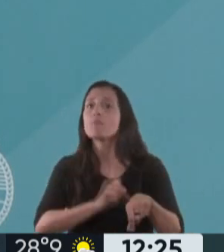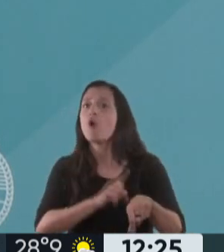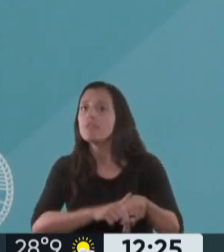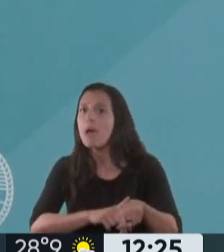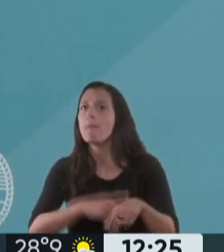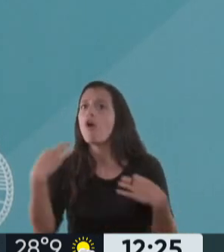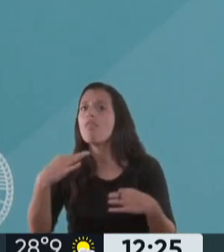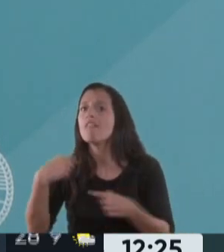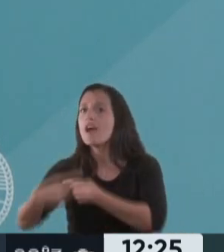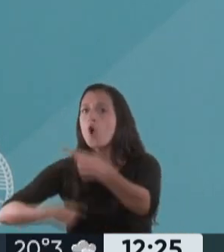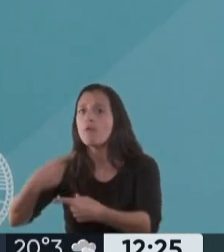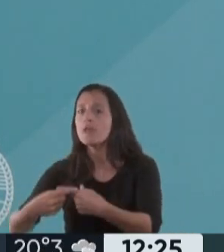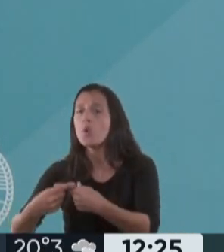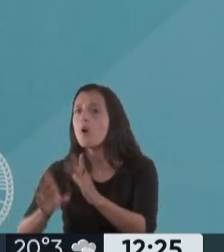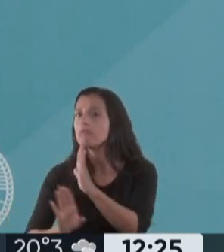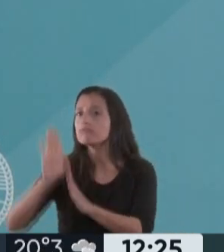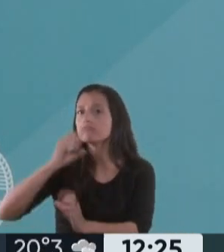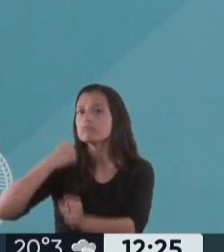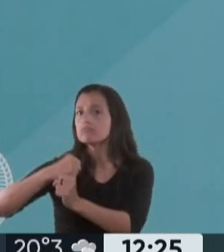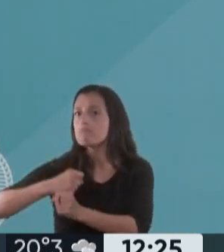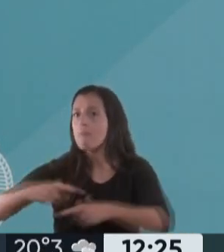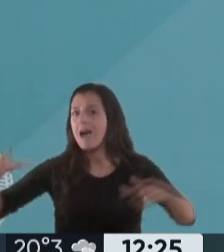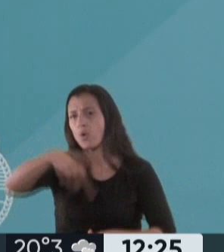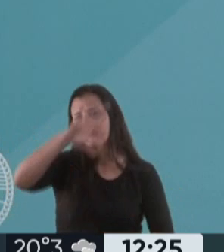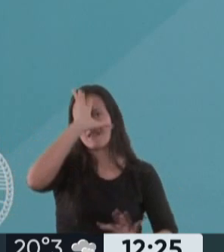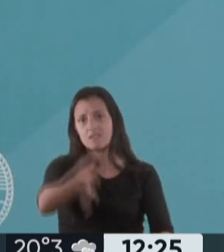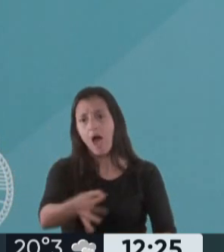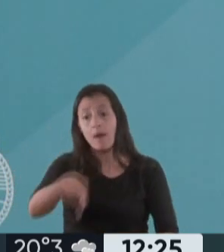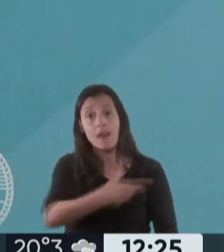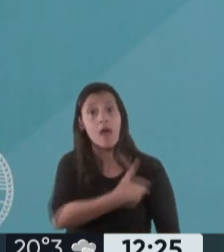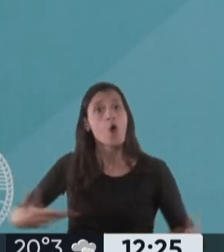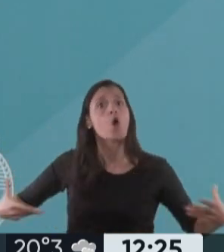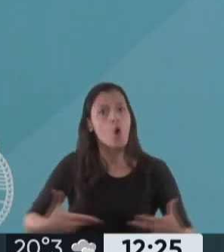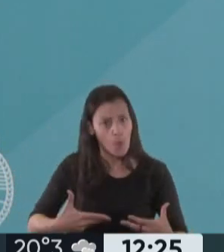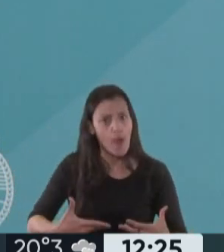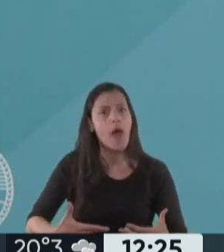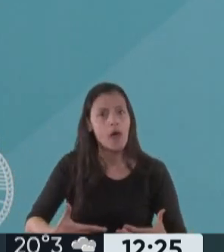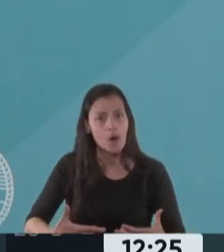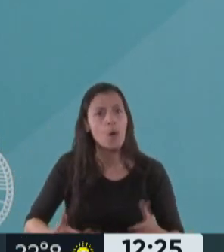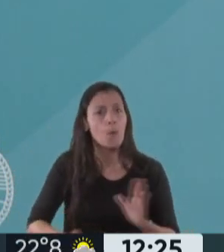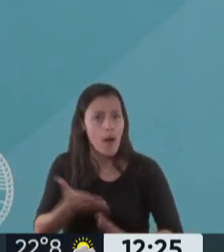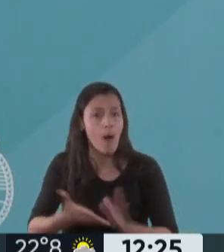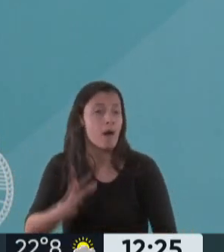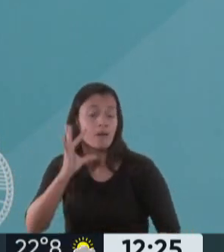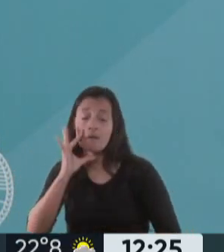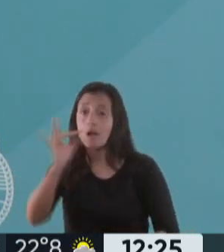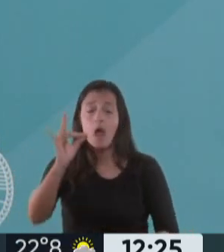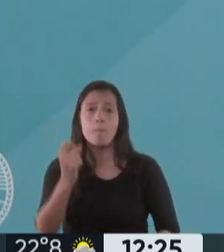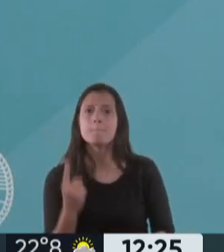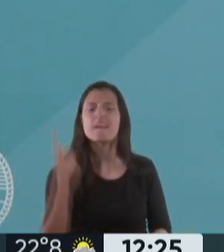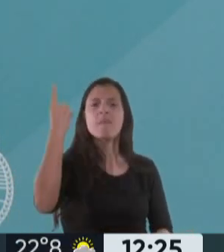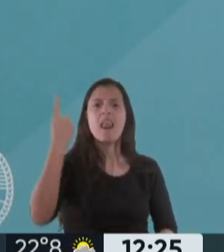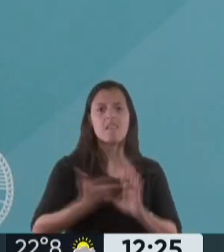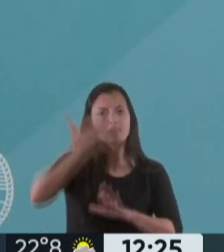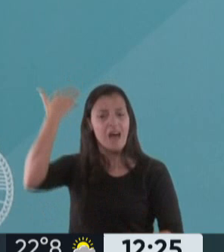el crecimiento, que como ustedes todos sabrán, este gobierno va a tener el récord de que por primera vez en